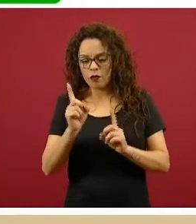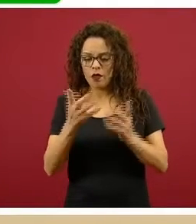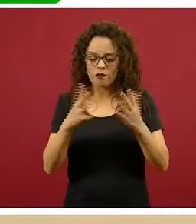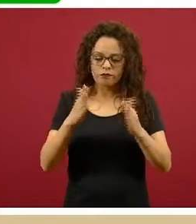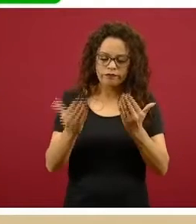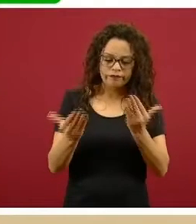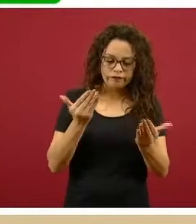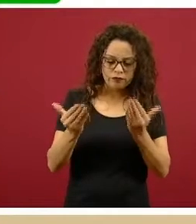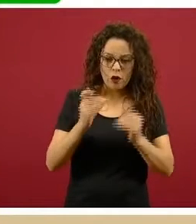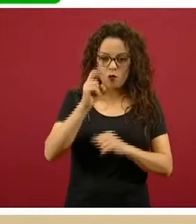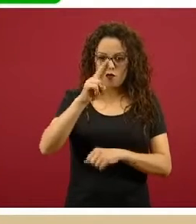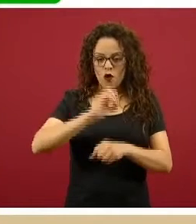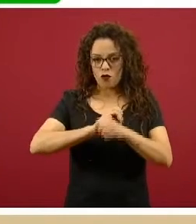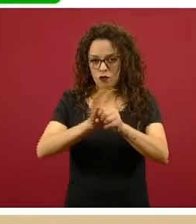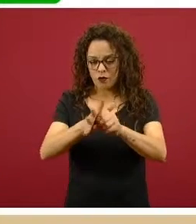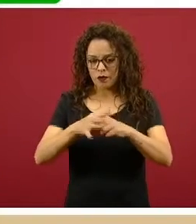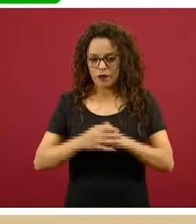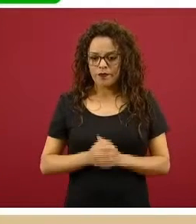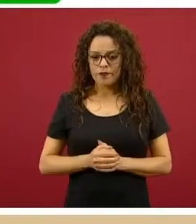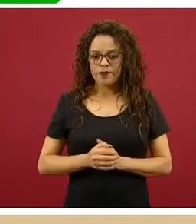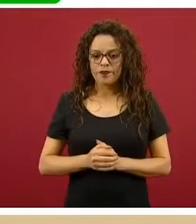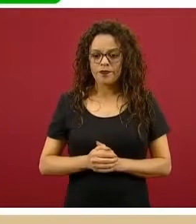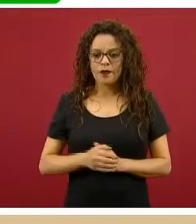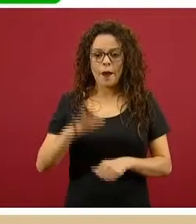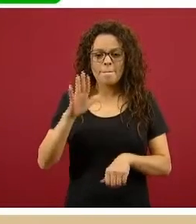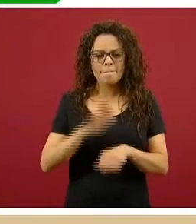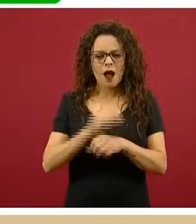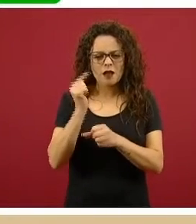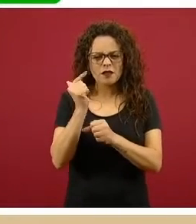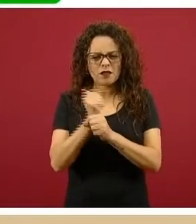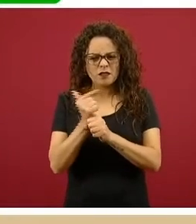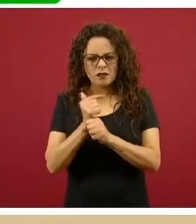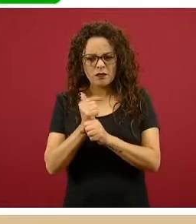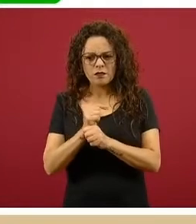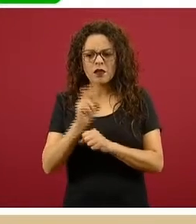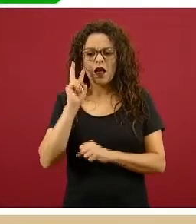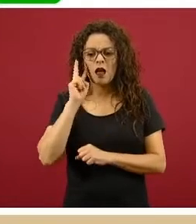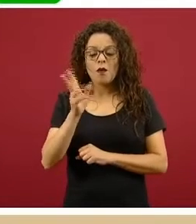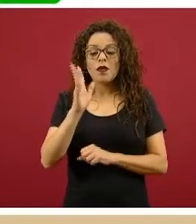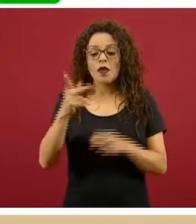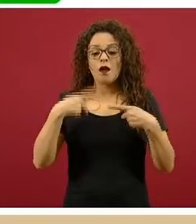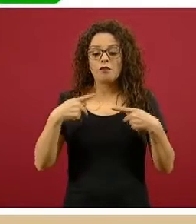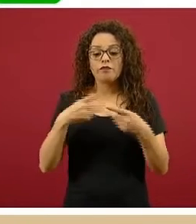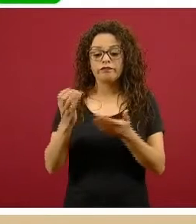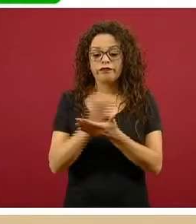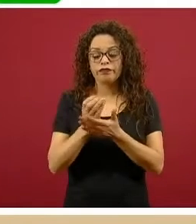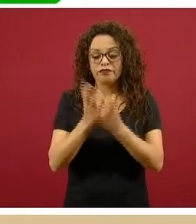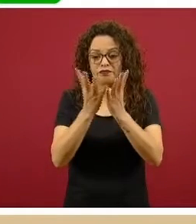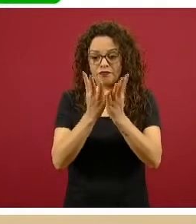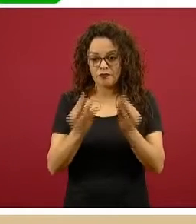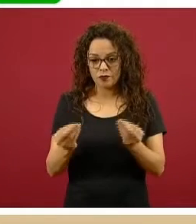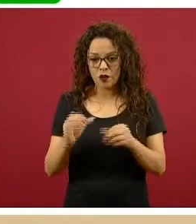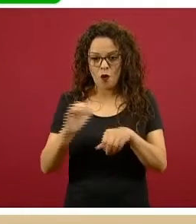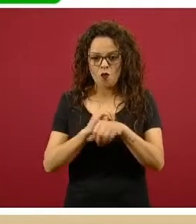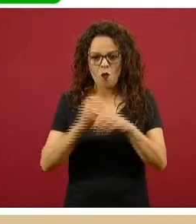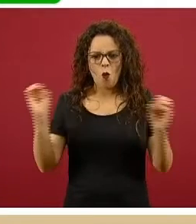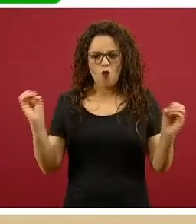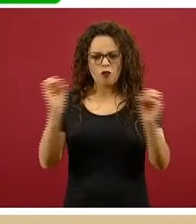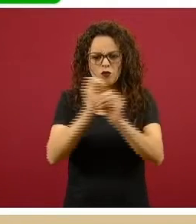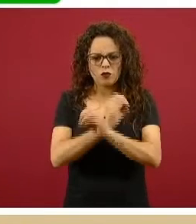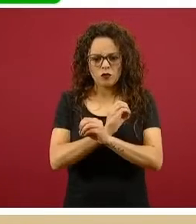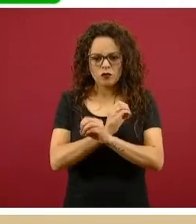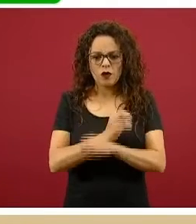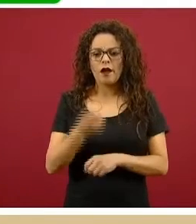La línea más gris es la que está mostrando los casos recuperados, y la morada oscura es la que está